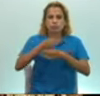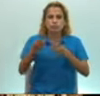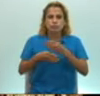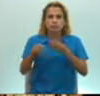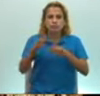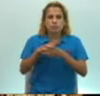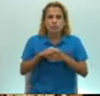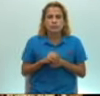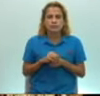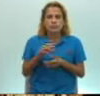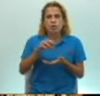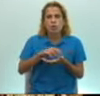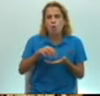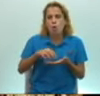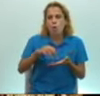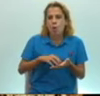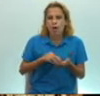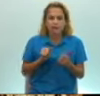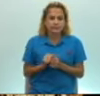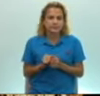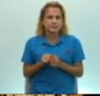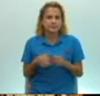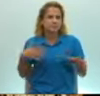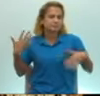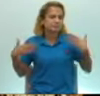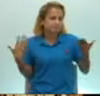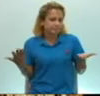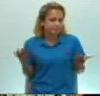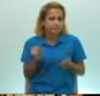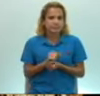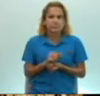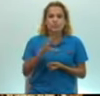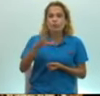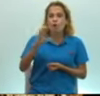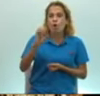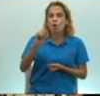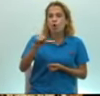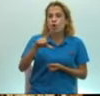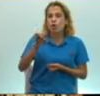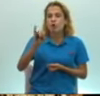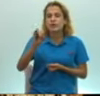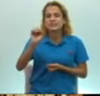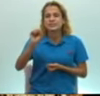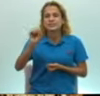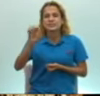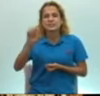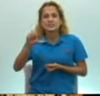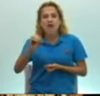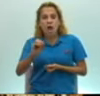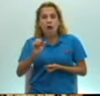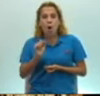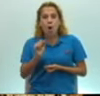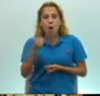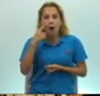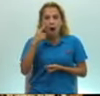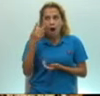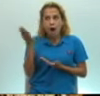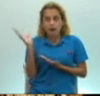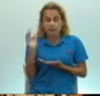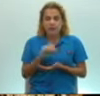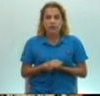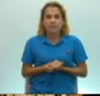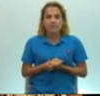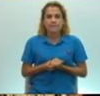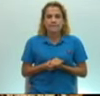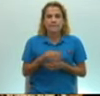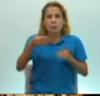También en Roma se construyeron espacios para la diversión, entre ellos el Coliseo romano. donde estoy. Aquí estoy en el centro del Coliseo. Fíjense